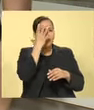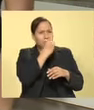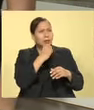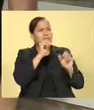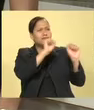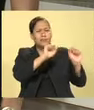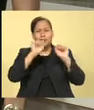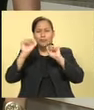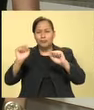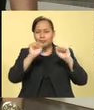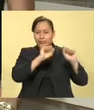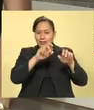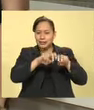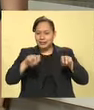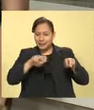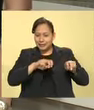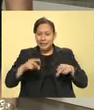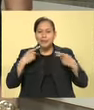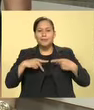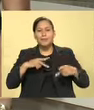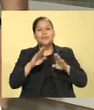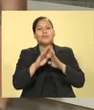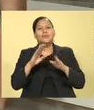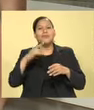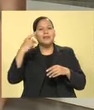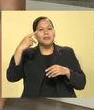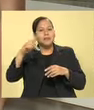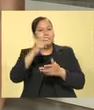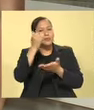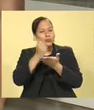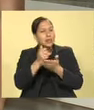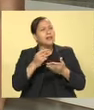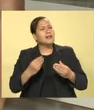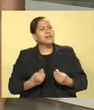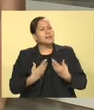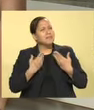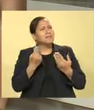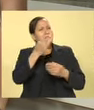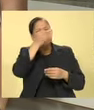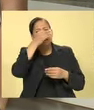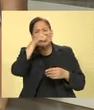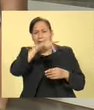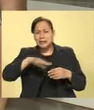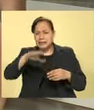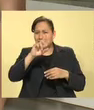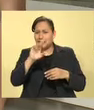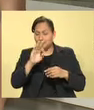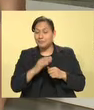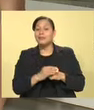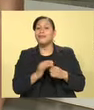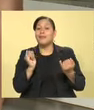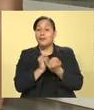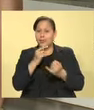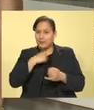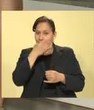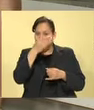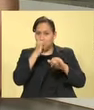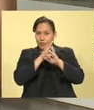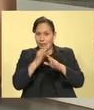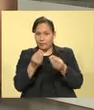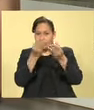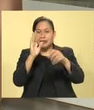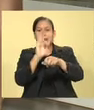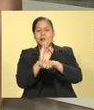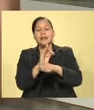los equipos de que representan a nuestra ciudad, entonces hay que ir a disfrutarlo, digo, lo tenemos aquí. Exactamente, pero también les voy a dar una información que les va a